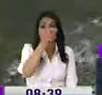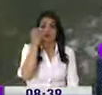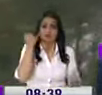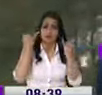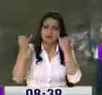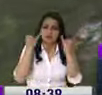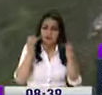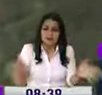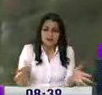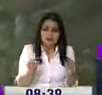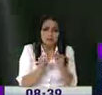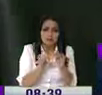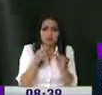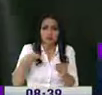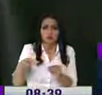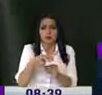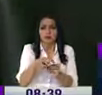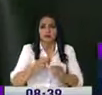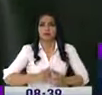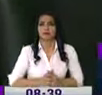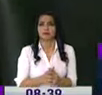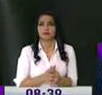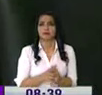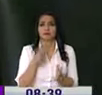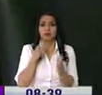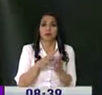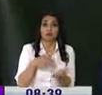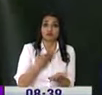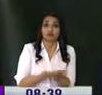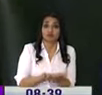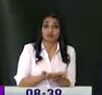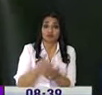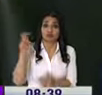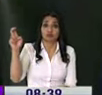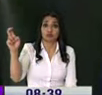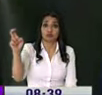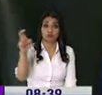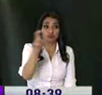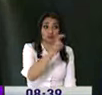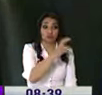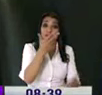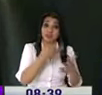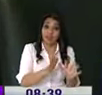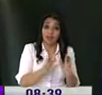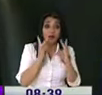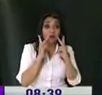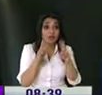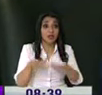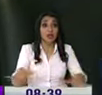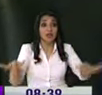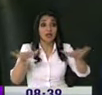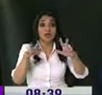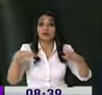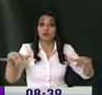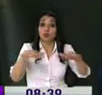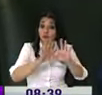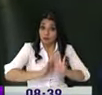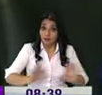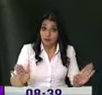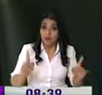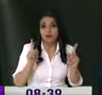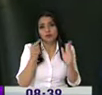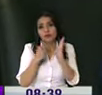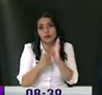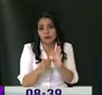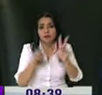atraer turistas. No es solamente llegar a una cabina, solamente subir y ver el paisaje, sino hacer, por ejemplo,